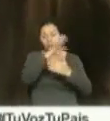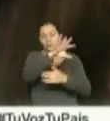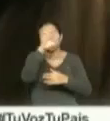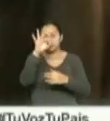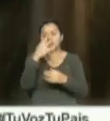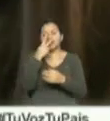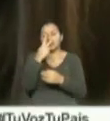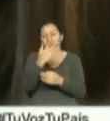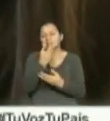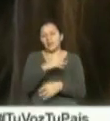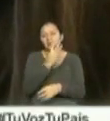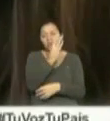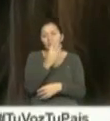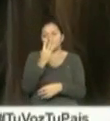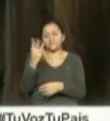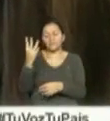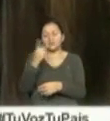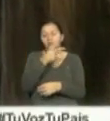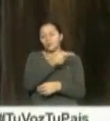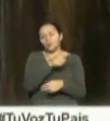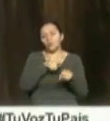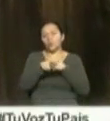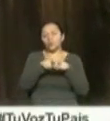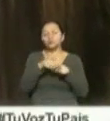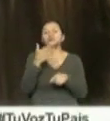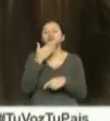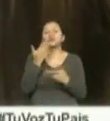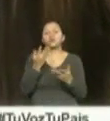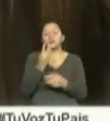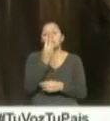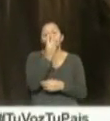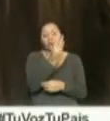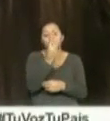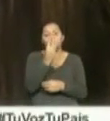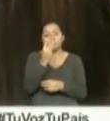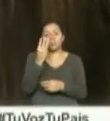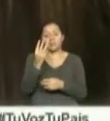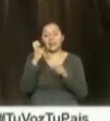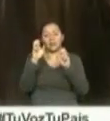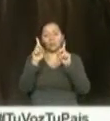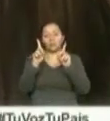bases están publicadas también en esta misma página web a la que había hecho referencia, es decir, hay que entrar a